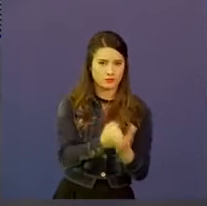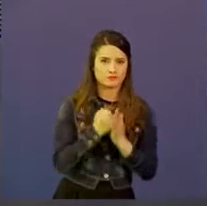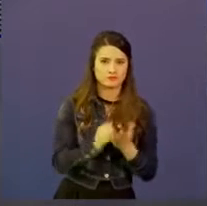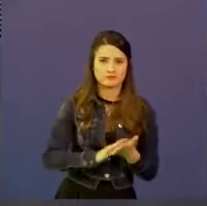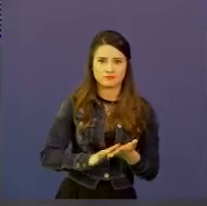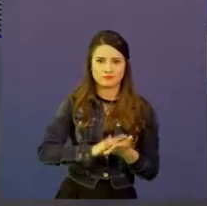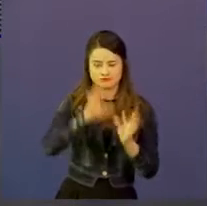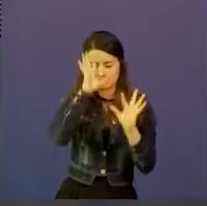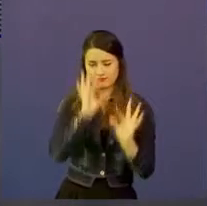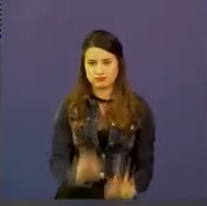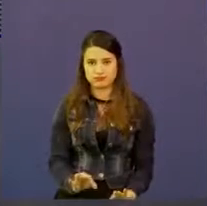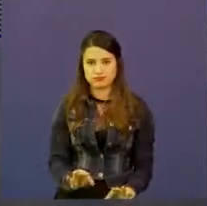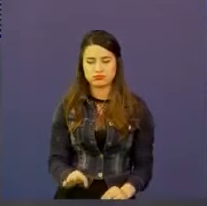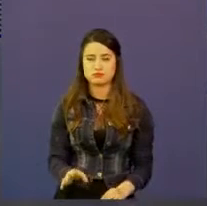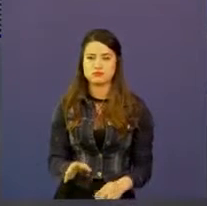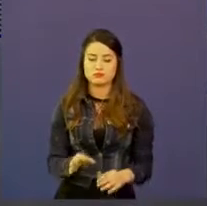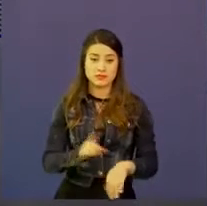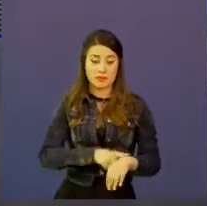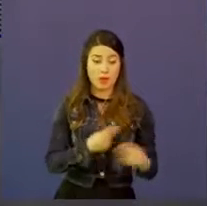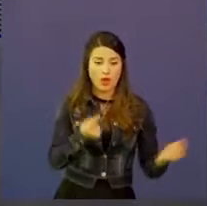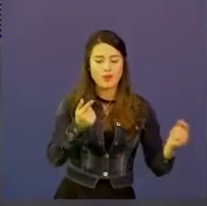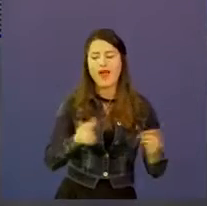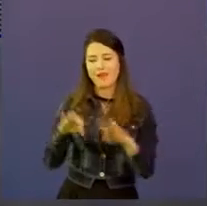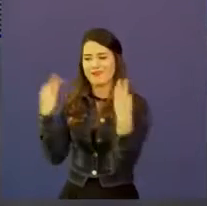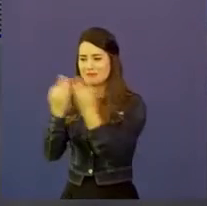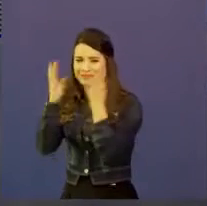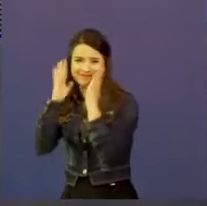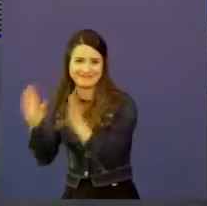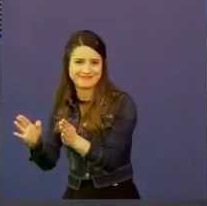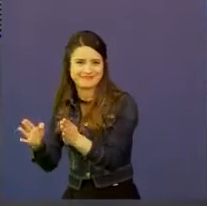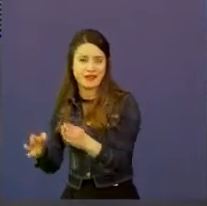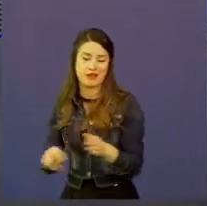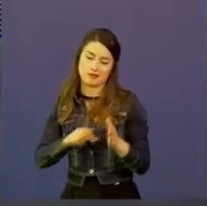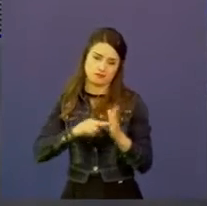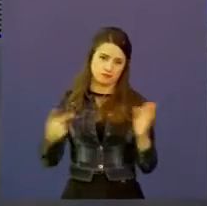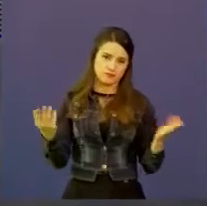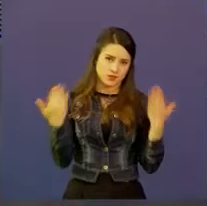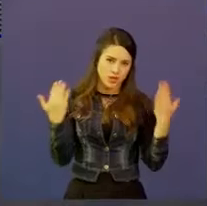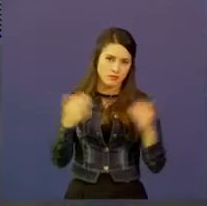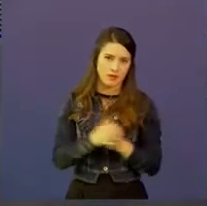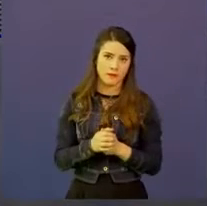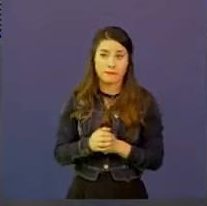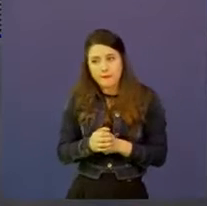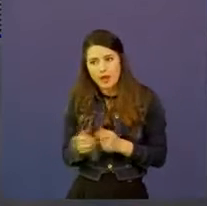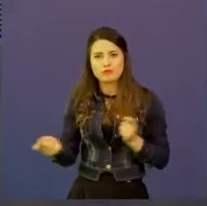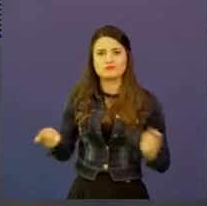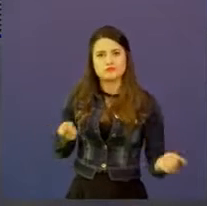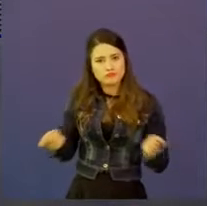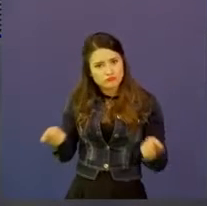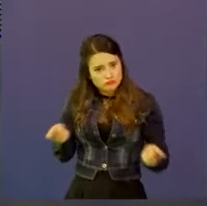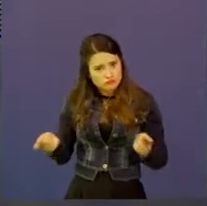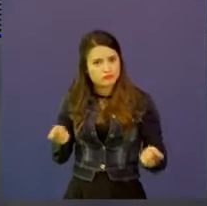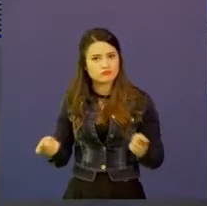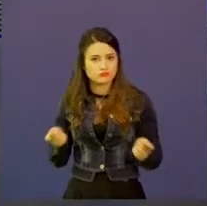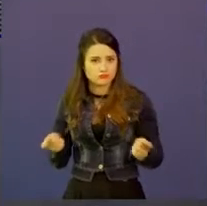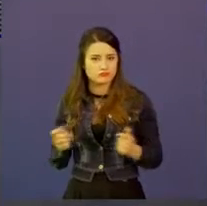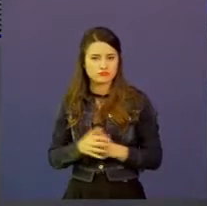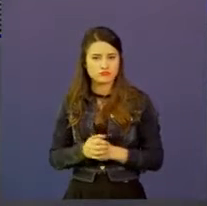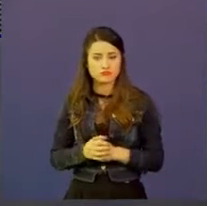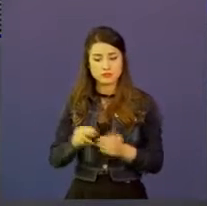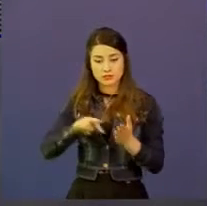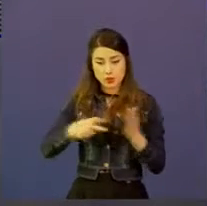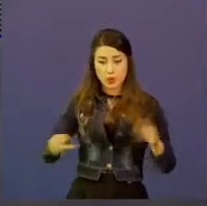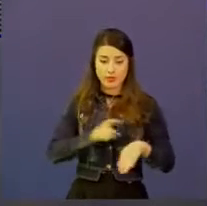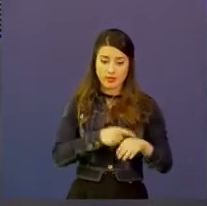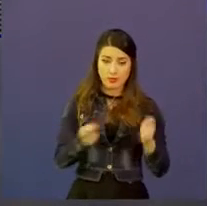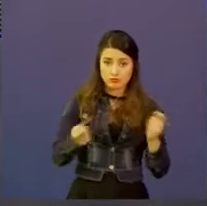que ganamos también para la familia. Entonces, es ver cómo con la correcta utilización de la tecnología también podemos tener mejores